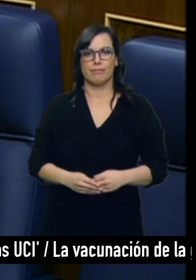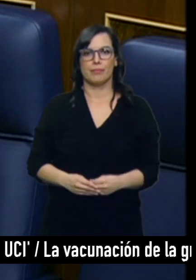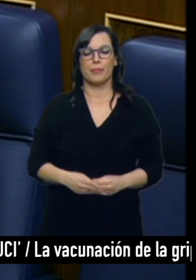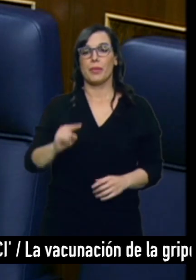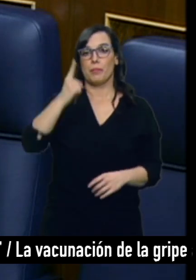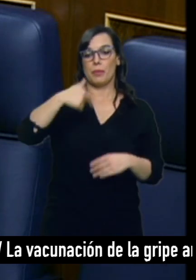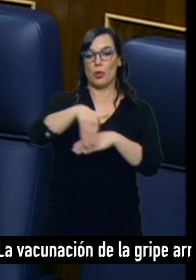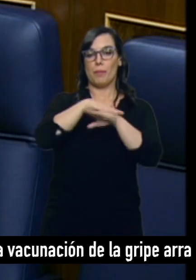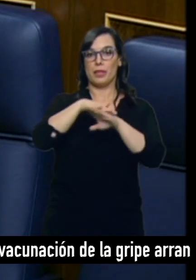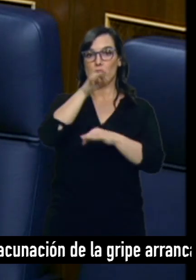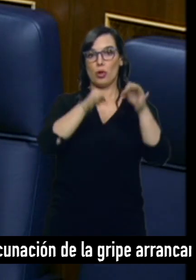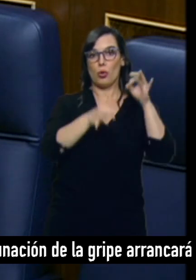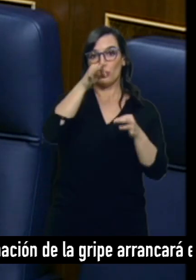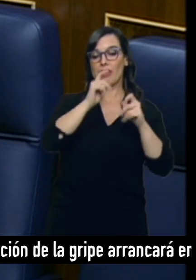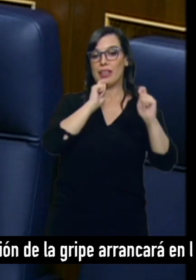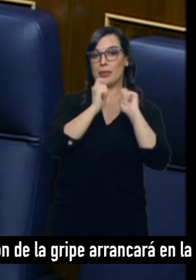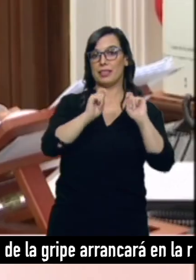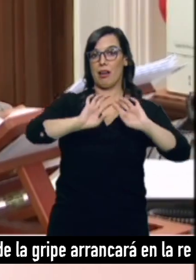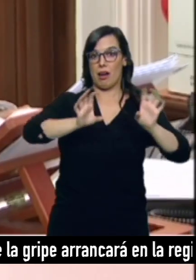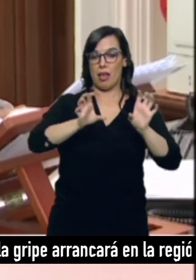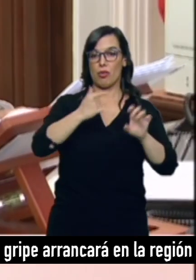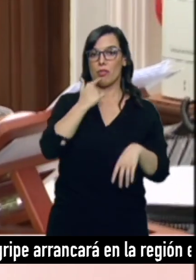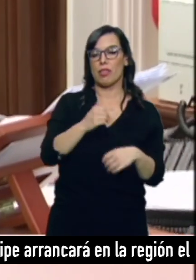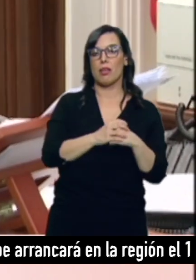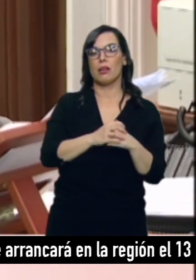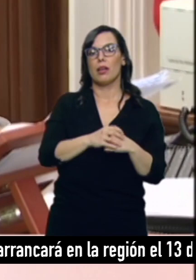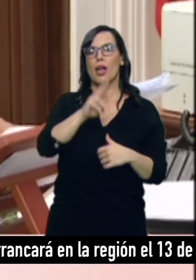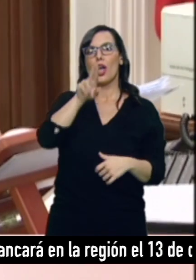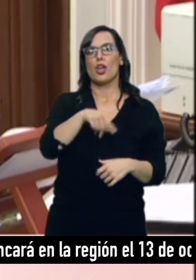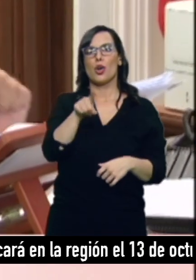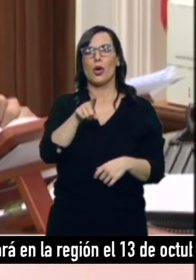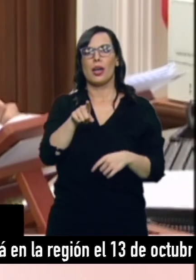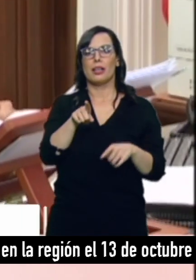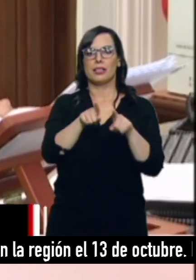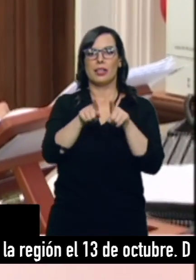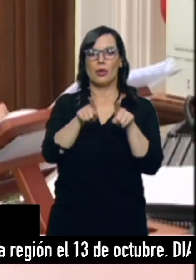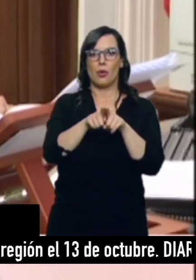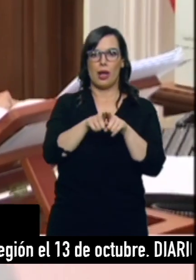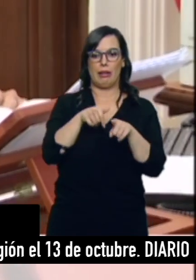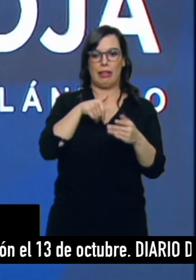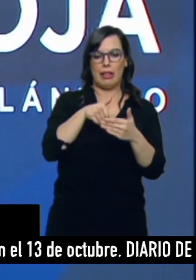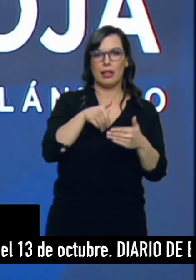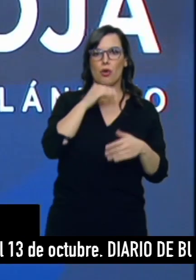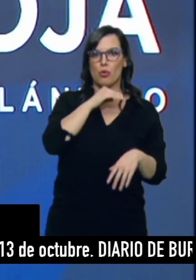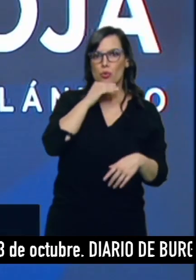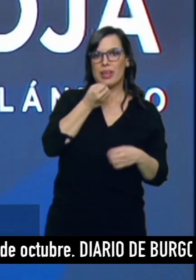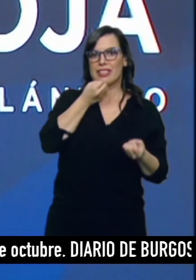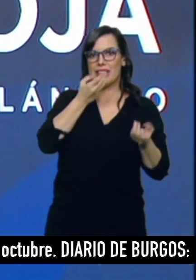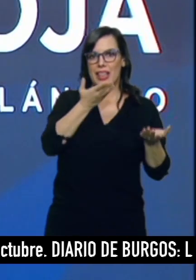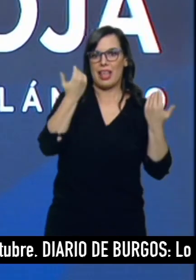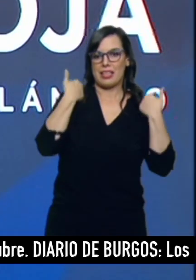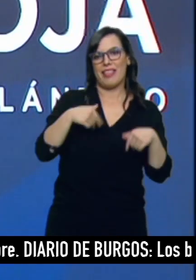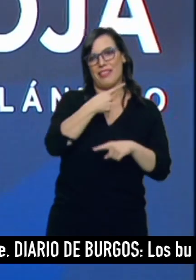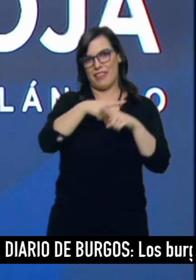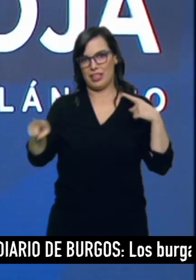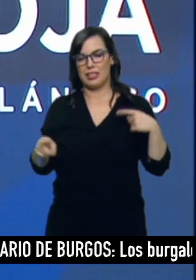Primero el ministro de Justicia en una entrevista radiofónica. No es ya el 1 de octubre pasado. La sentencia se ha dictado. Y después el PSOE